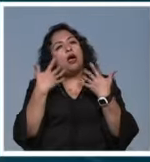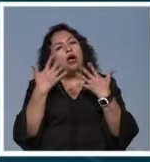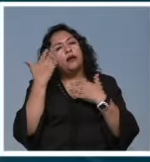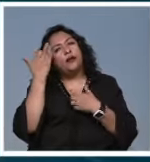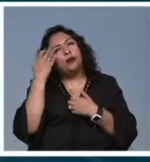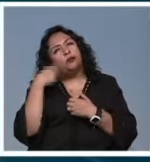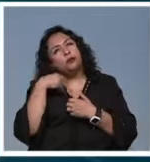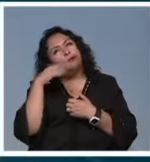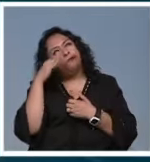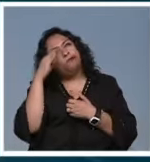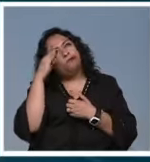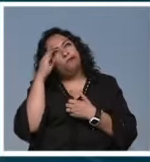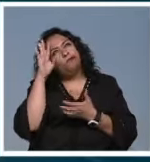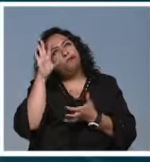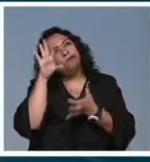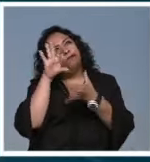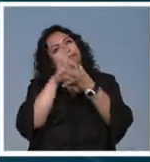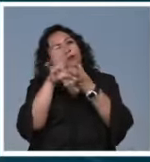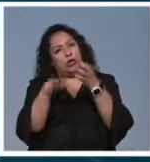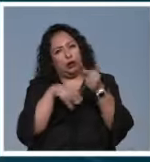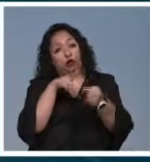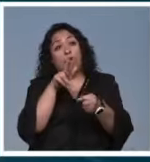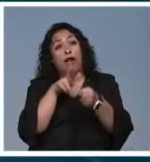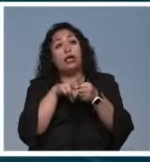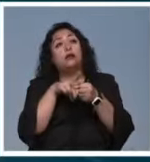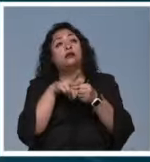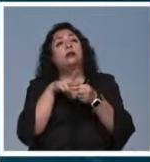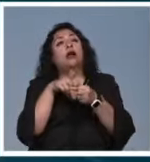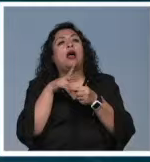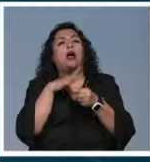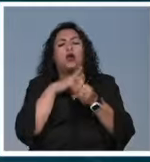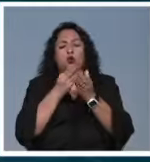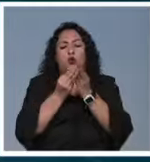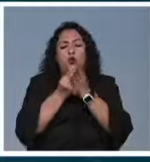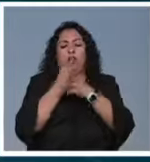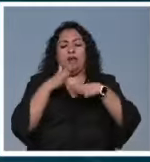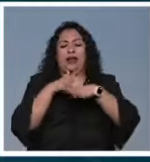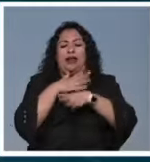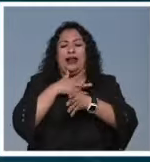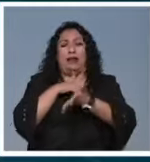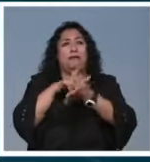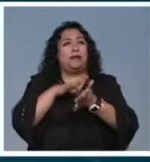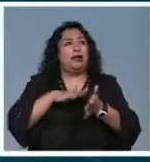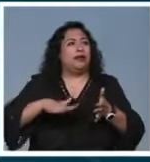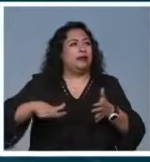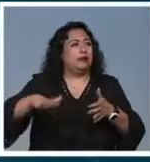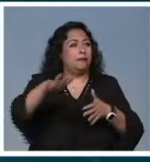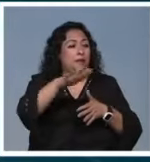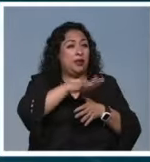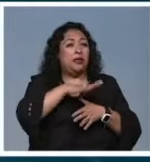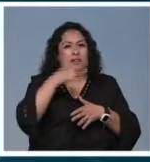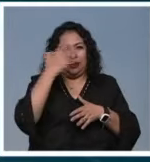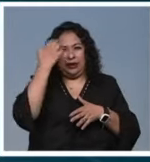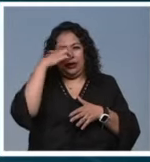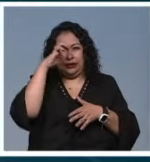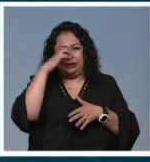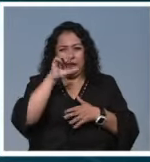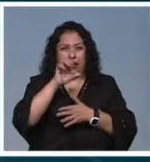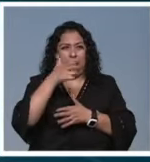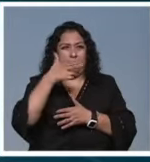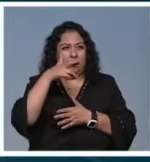para reflexionar y conectar con la naturaleza, disfrutando de la renovación y la limpieza del ambiente. Para experimentar el